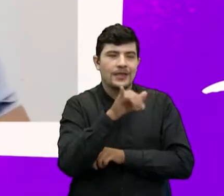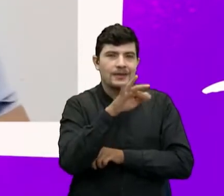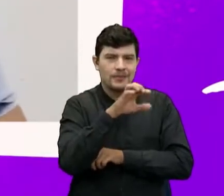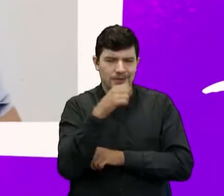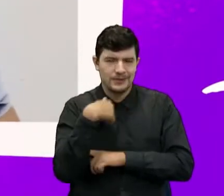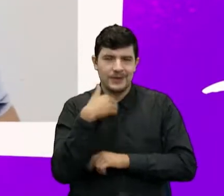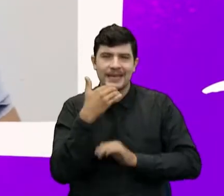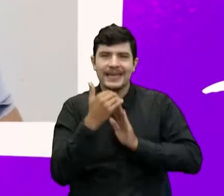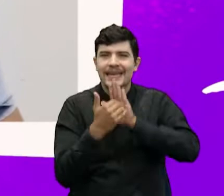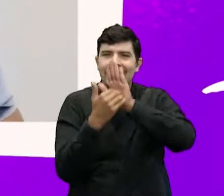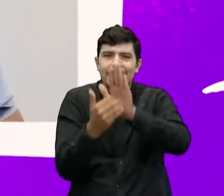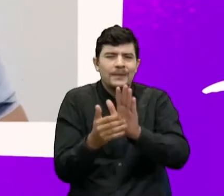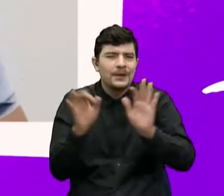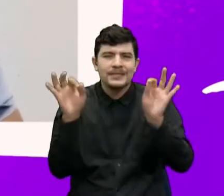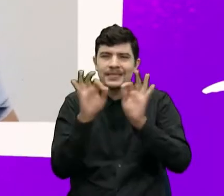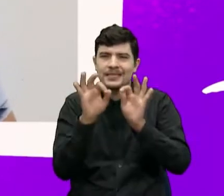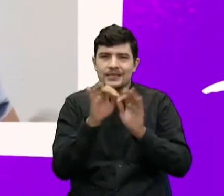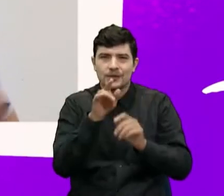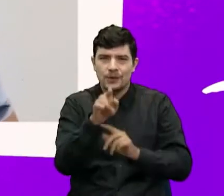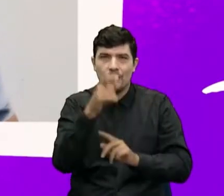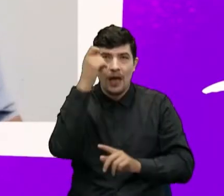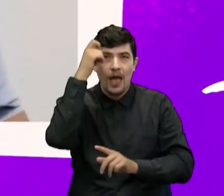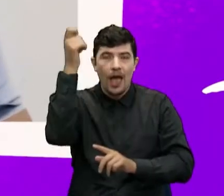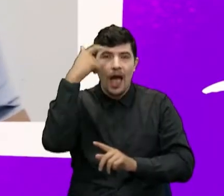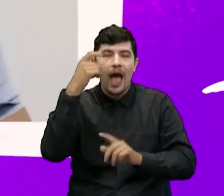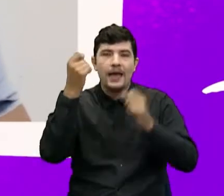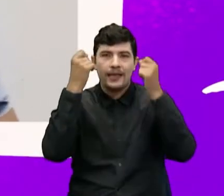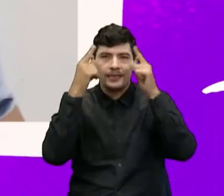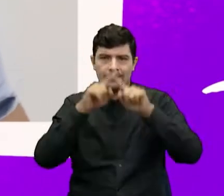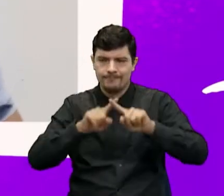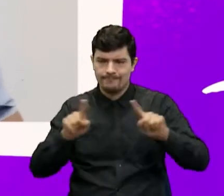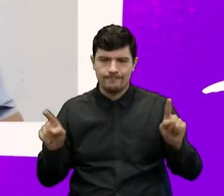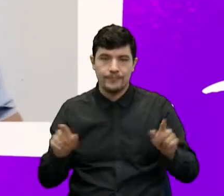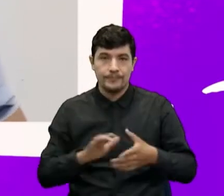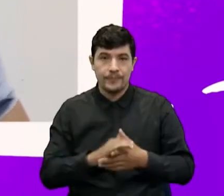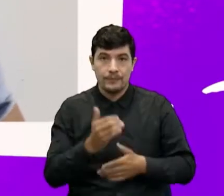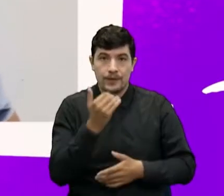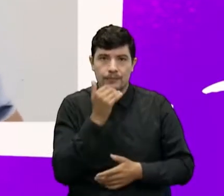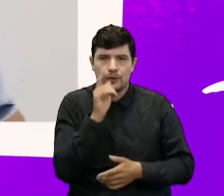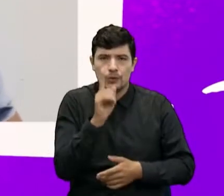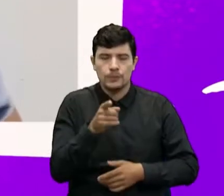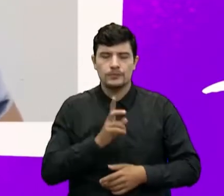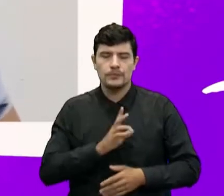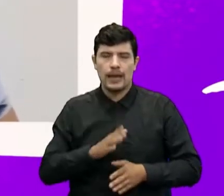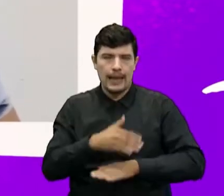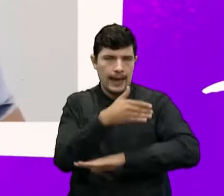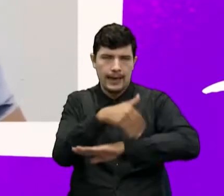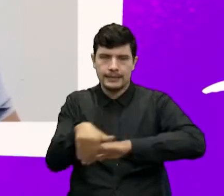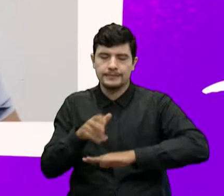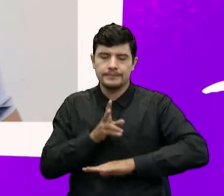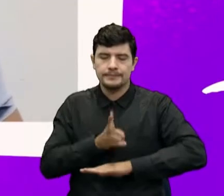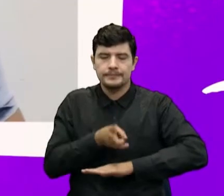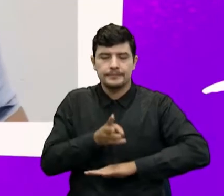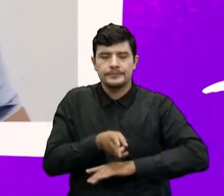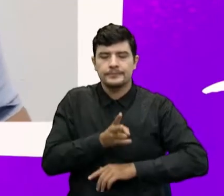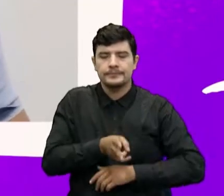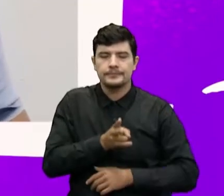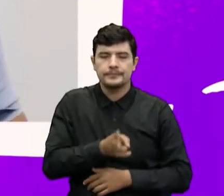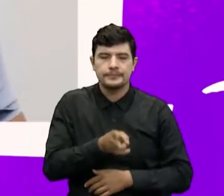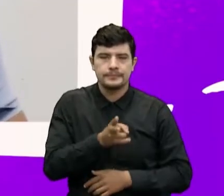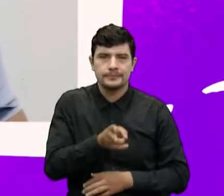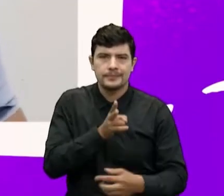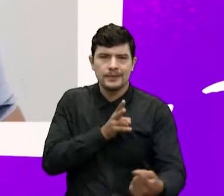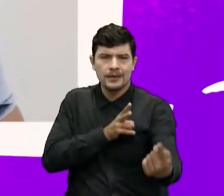poner Un ejemplo Súper sencillo Para que te quede Muy claro Imagínate que tú Imagínate Por la calle Y de repente Una